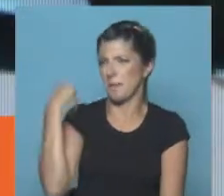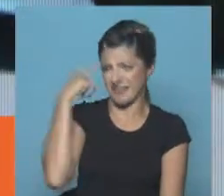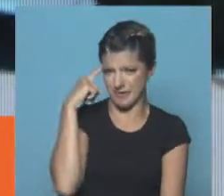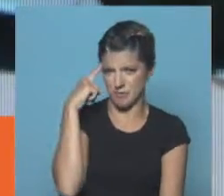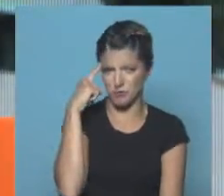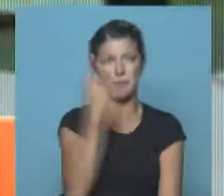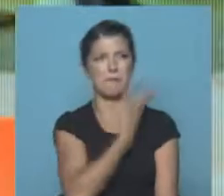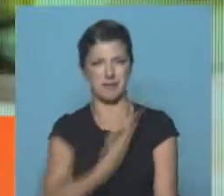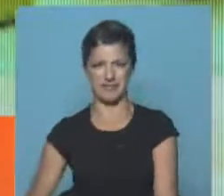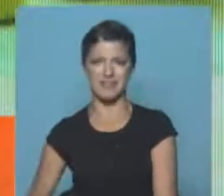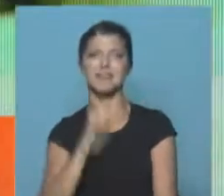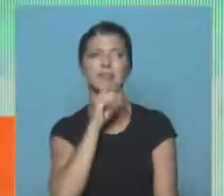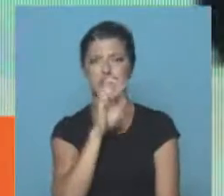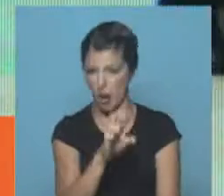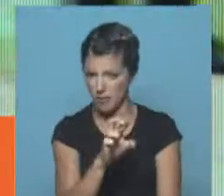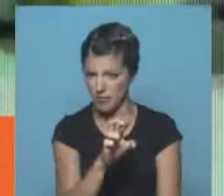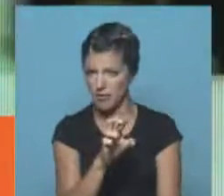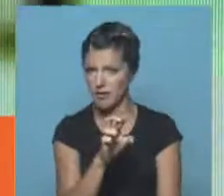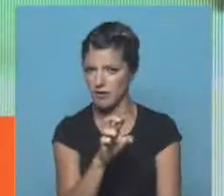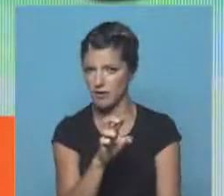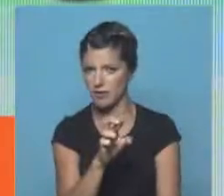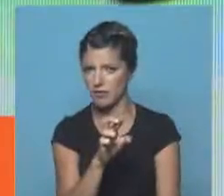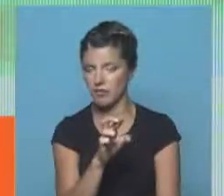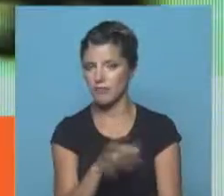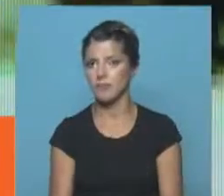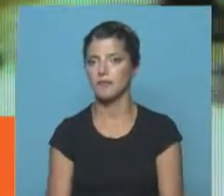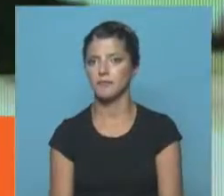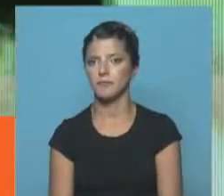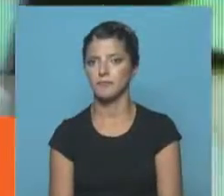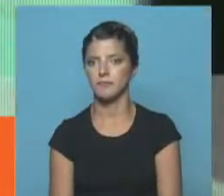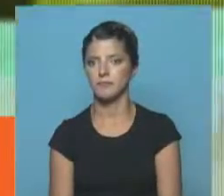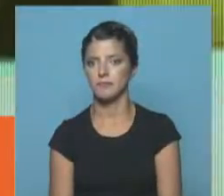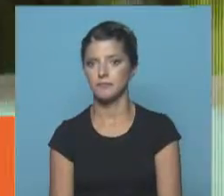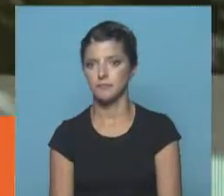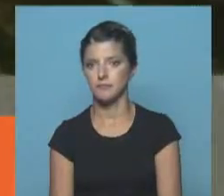Trump saliéndose totalmente, sacando los pies del plato